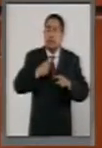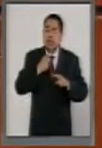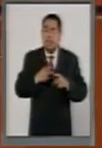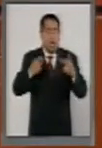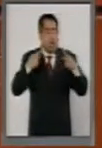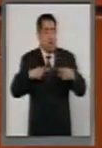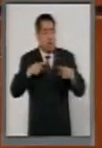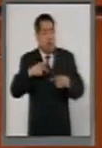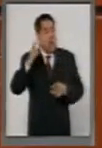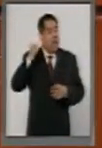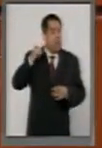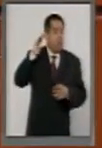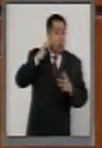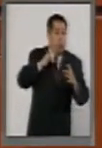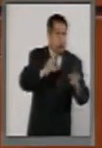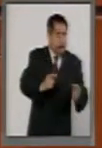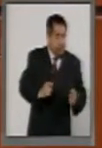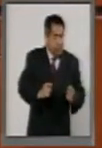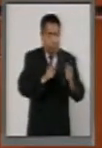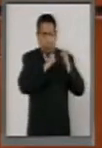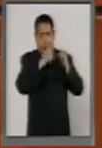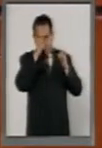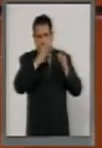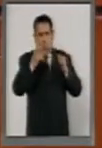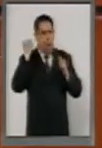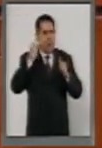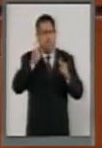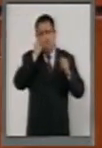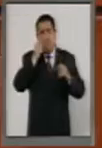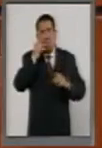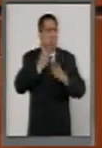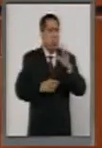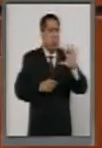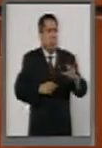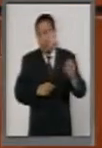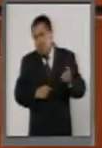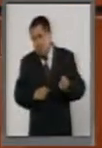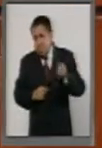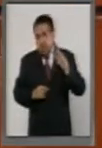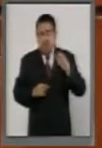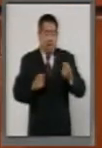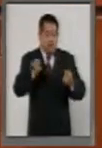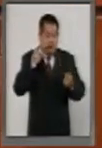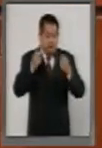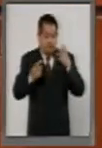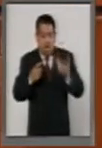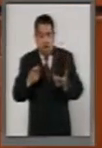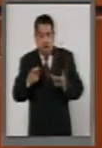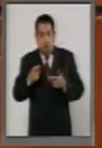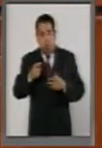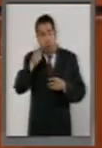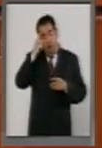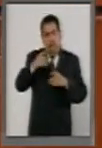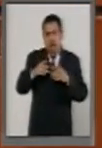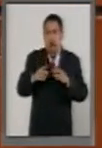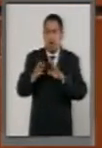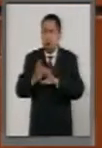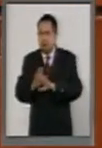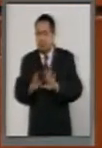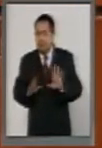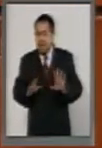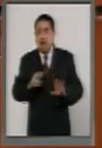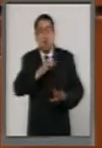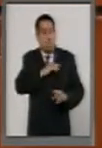fue deportada a México en tales condiciones y bajo el supuesto de la salida voluntaria,